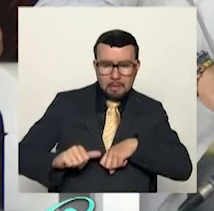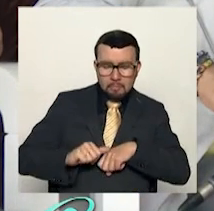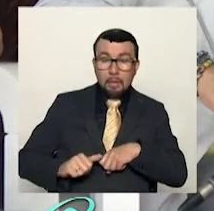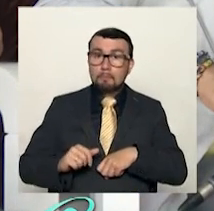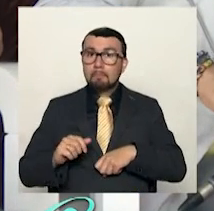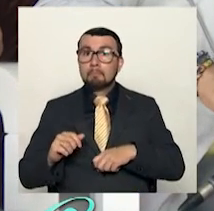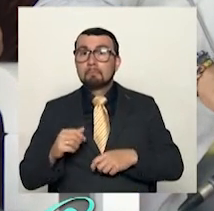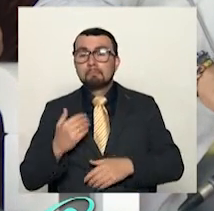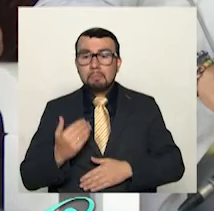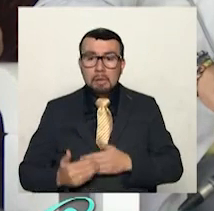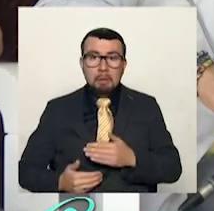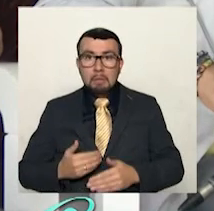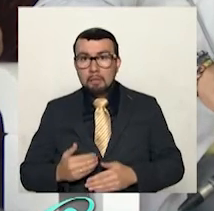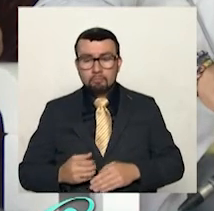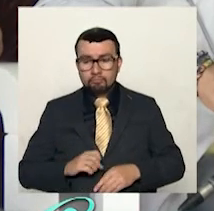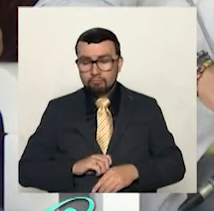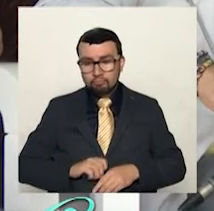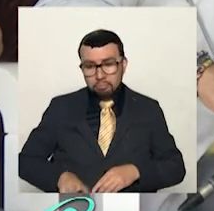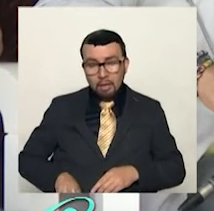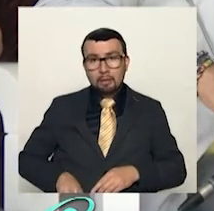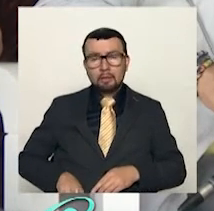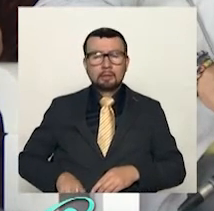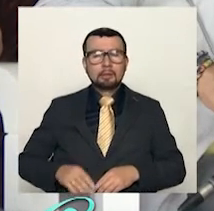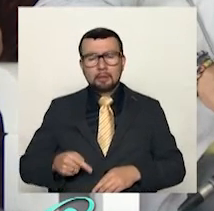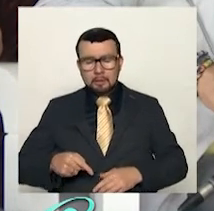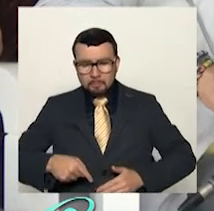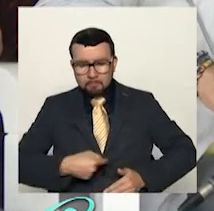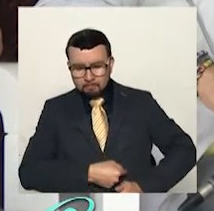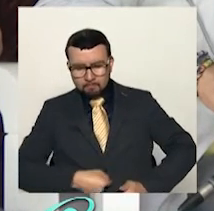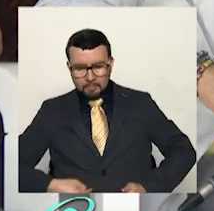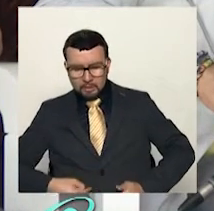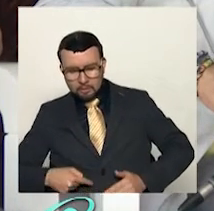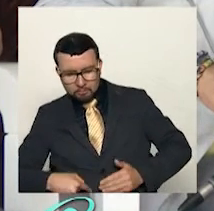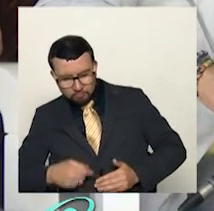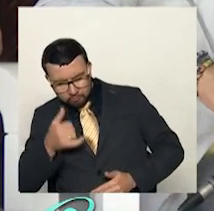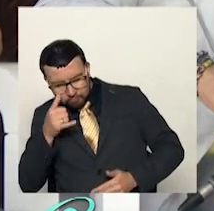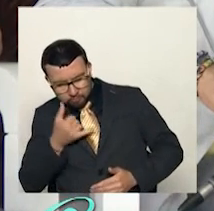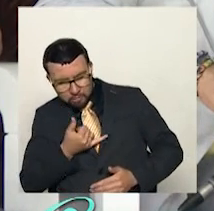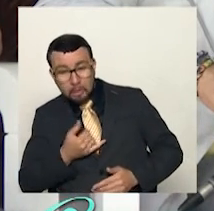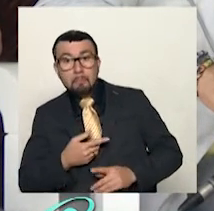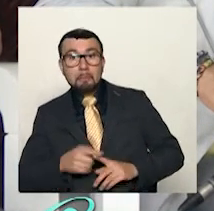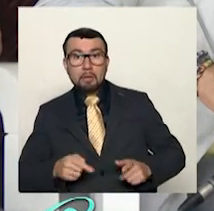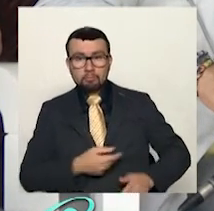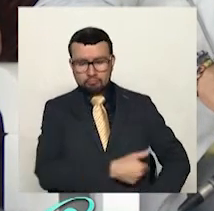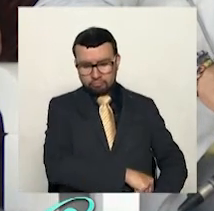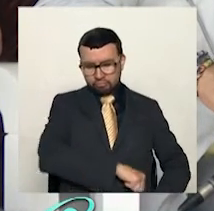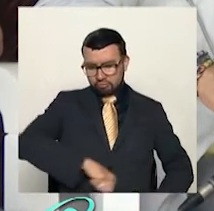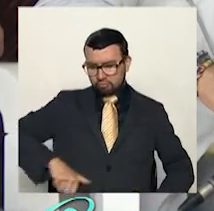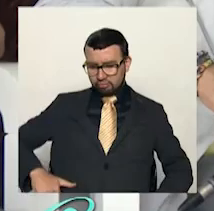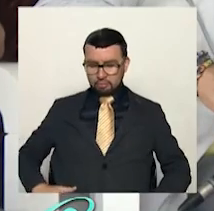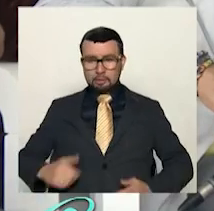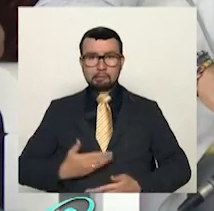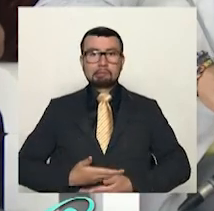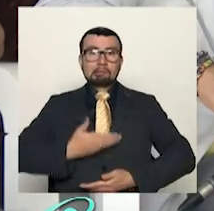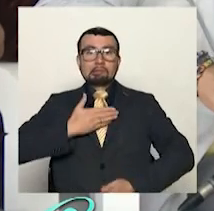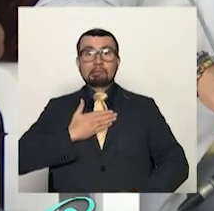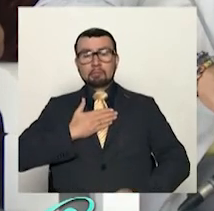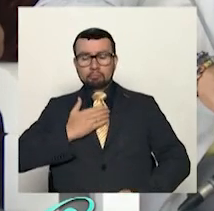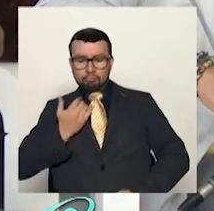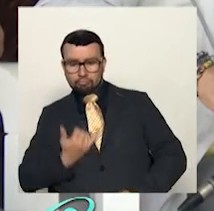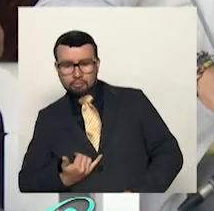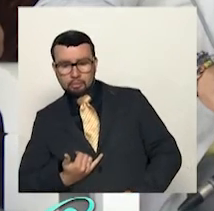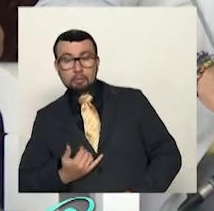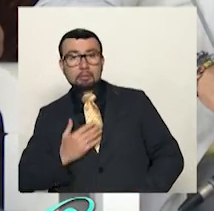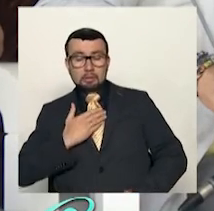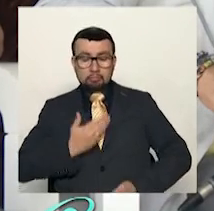imperceptible, pero cuando hacemos una laparotomía es una herida que puede ir de punta a punta de abdomen, que requiere a veces dejarse empaquetado y no cerrarse durante algunos días hasta